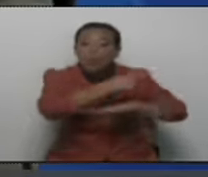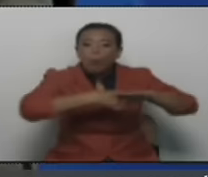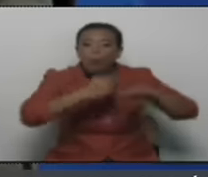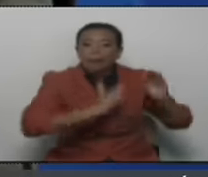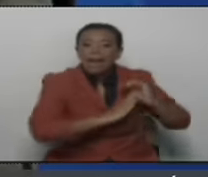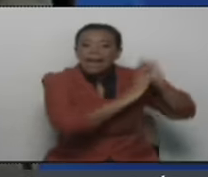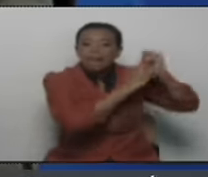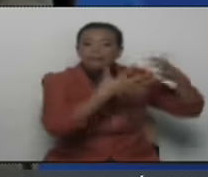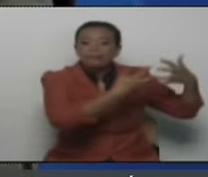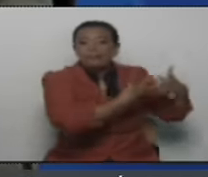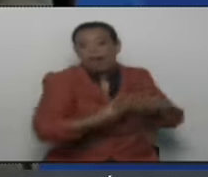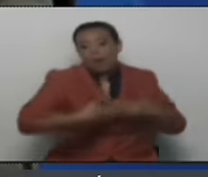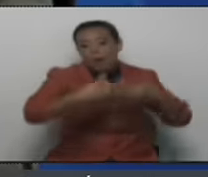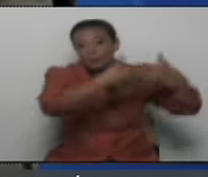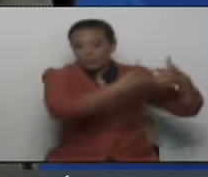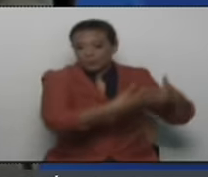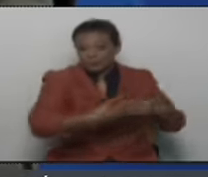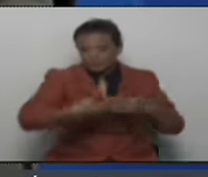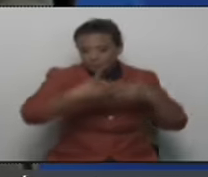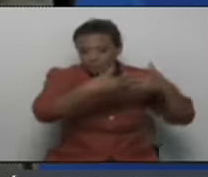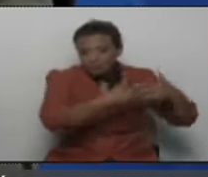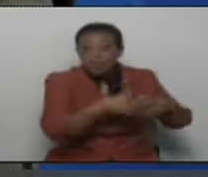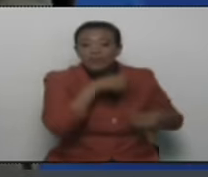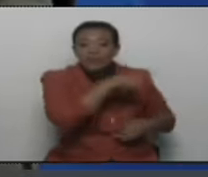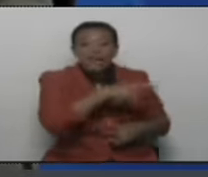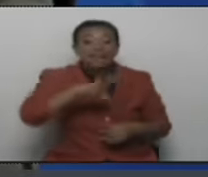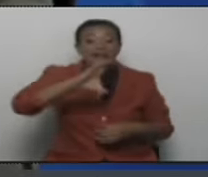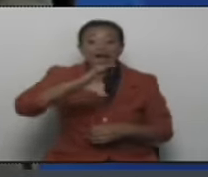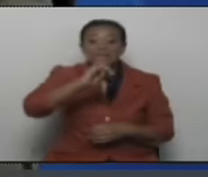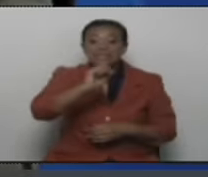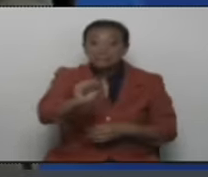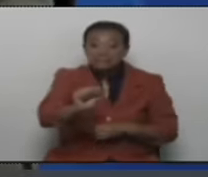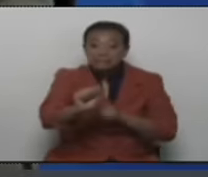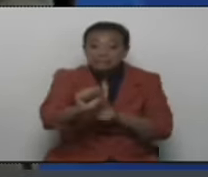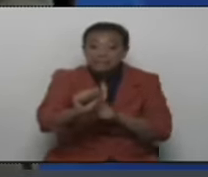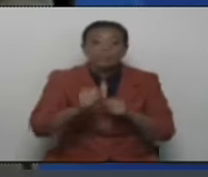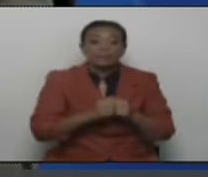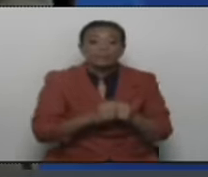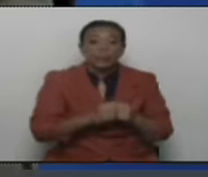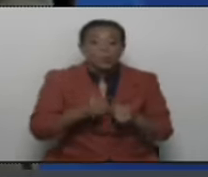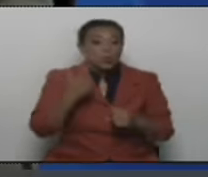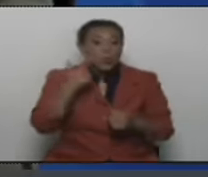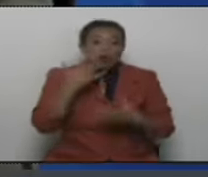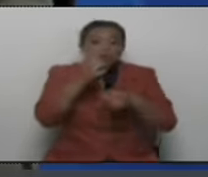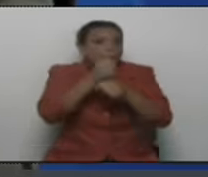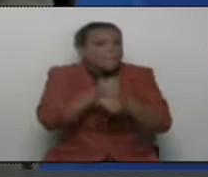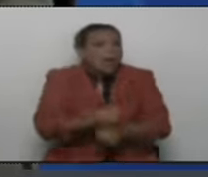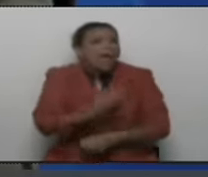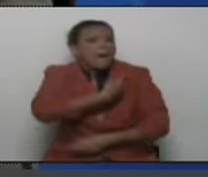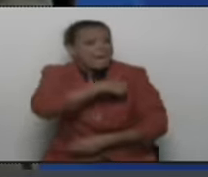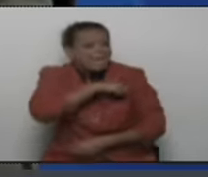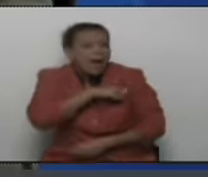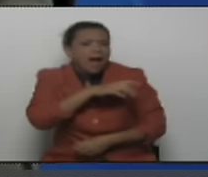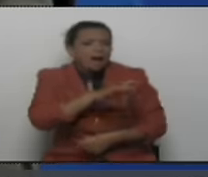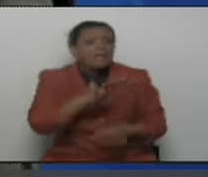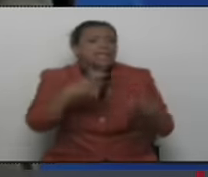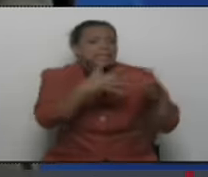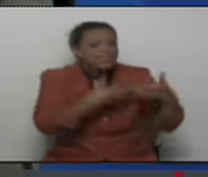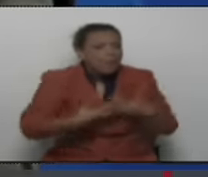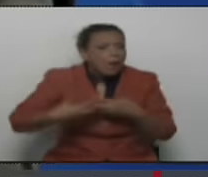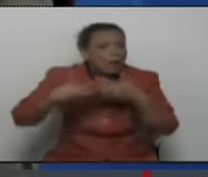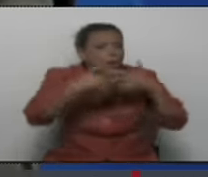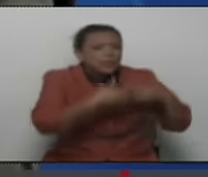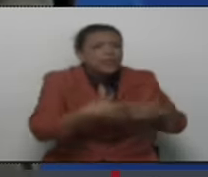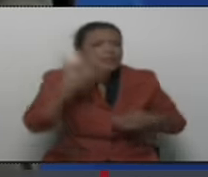Estados Unidos, estuvo la mano de la CIA. No se esperaba el gobierno de Estados Unidos